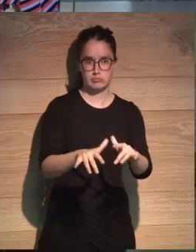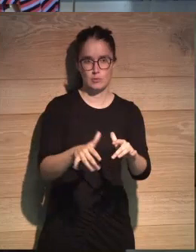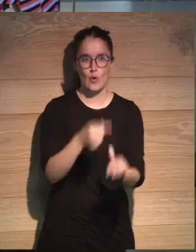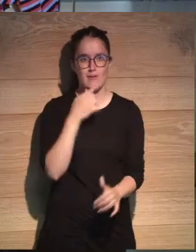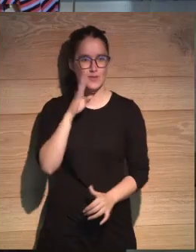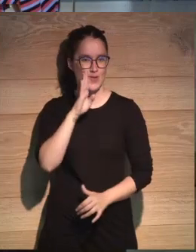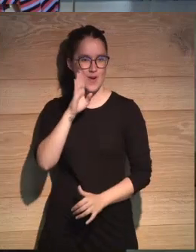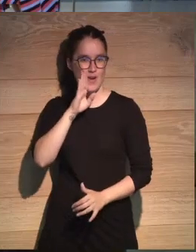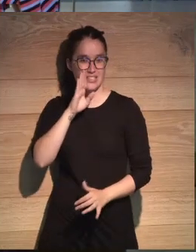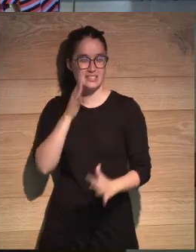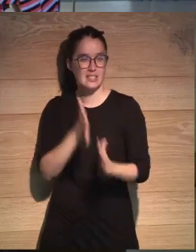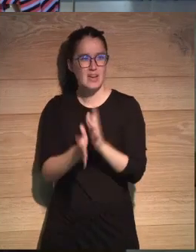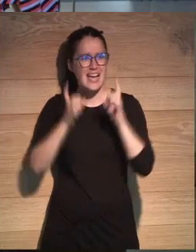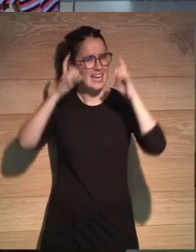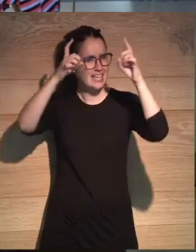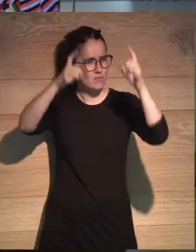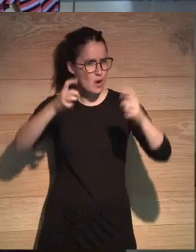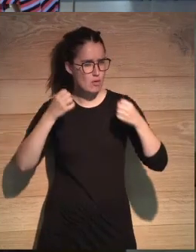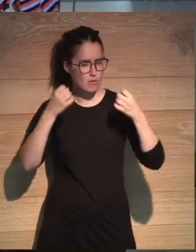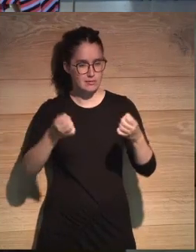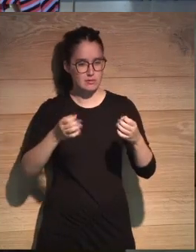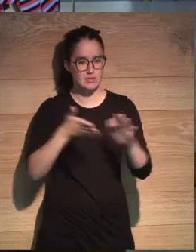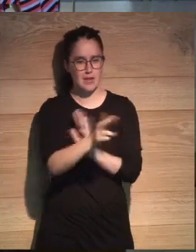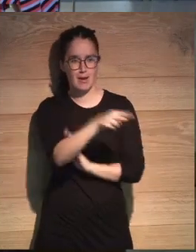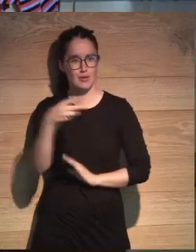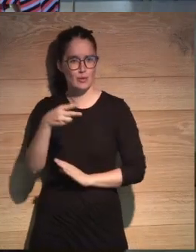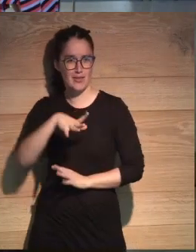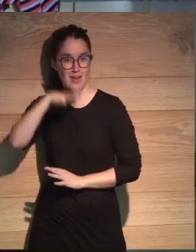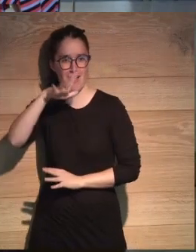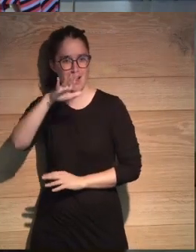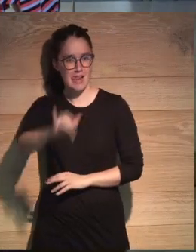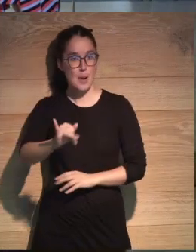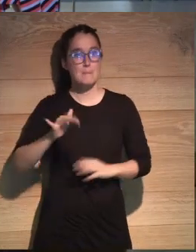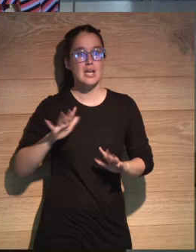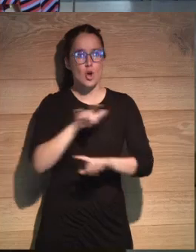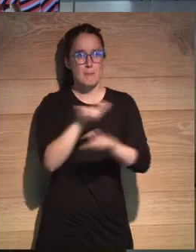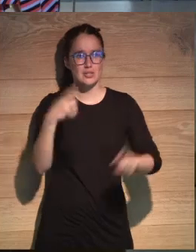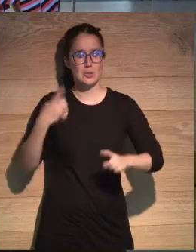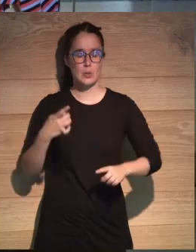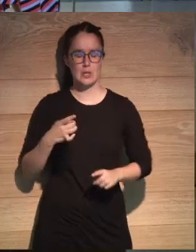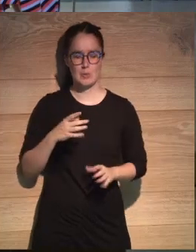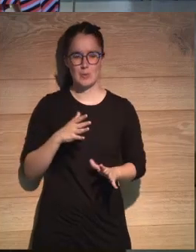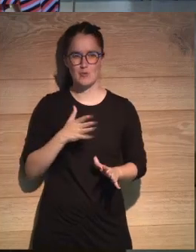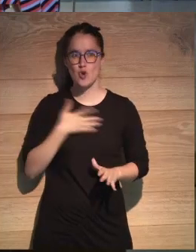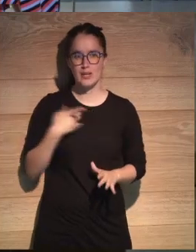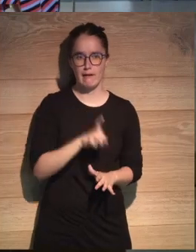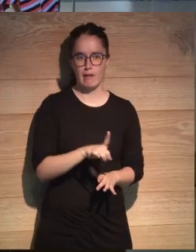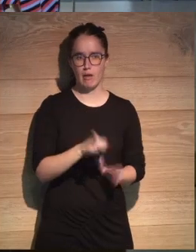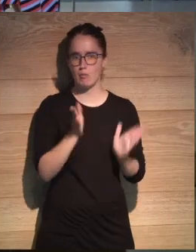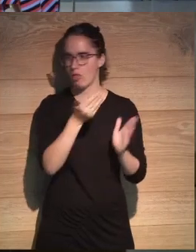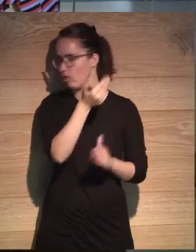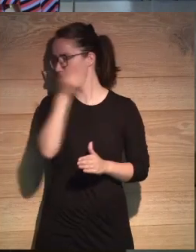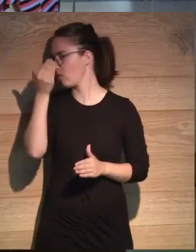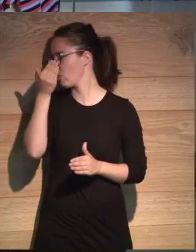sea, realmente se hacen esfuerzos, se consiguen resultados espectaculares, pero hay gente que es refractaria a enterarse.